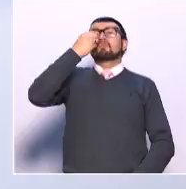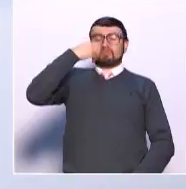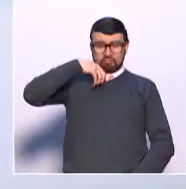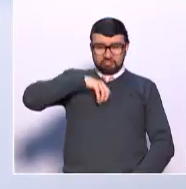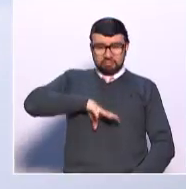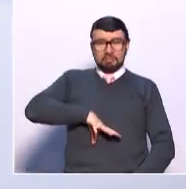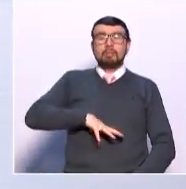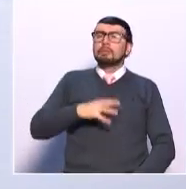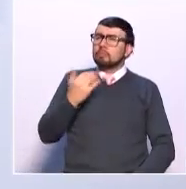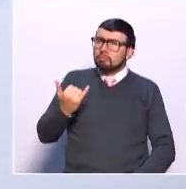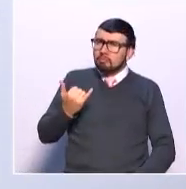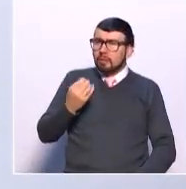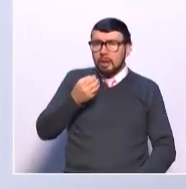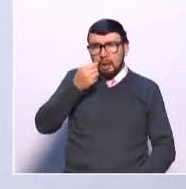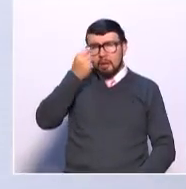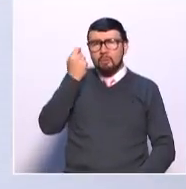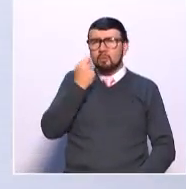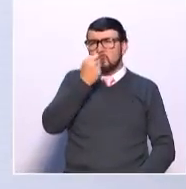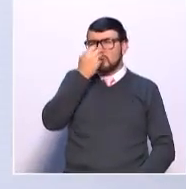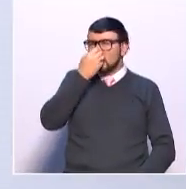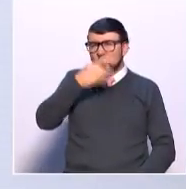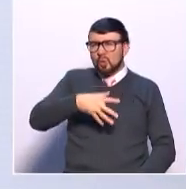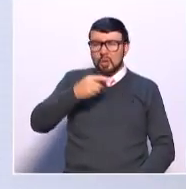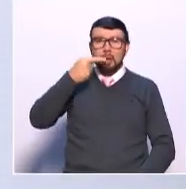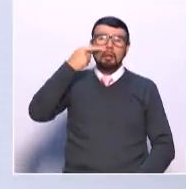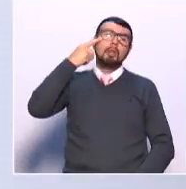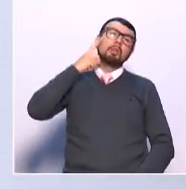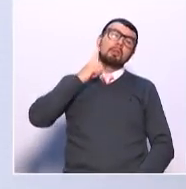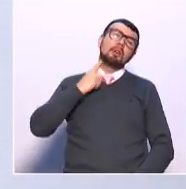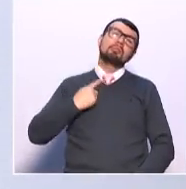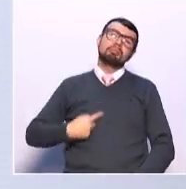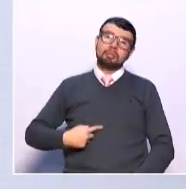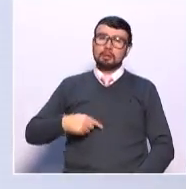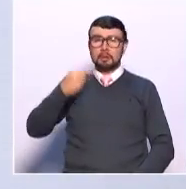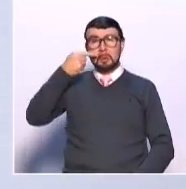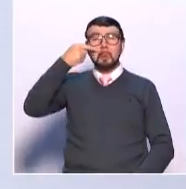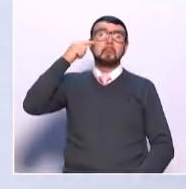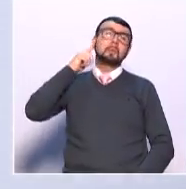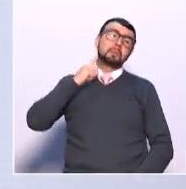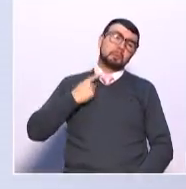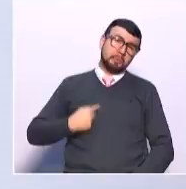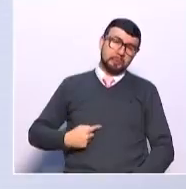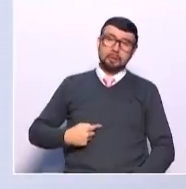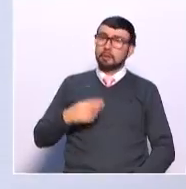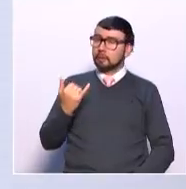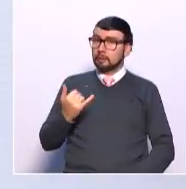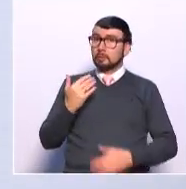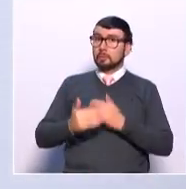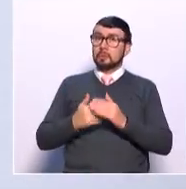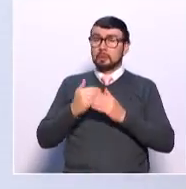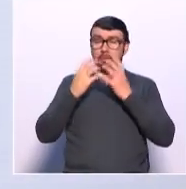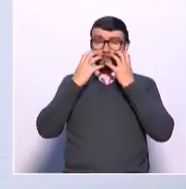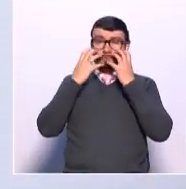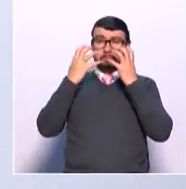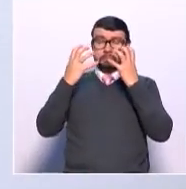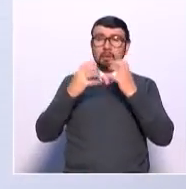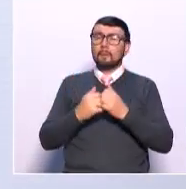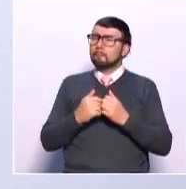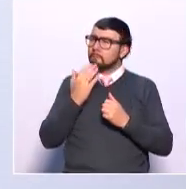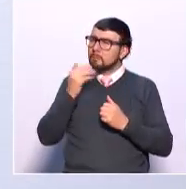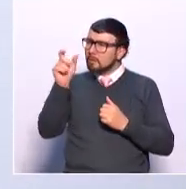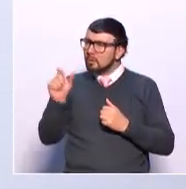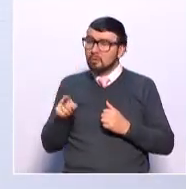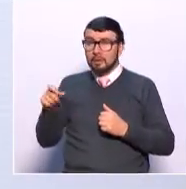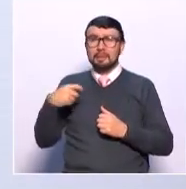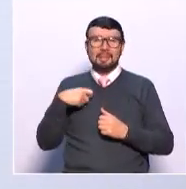pus y todo esto va a generar un campo inflamatorio irritativo si una persona tiene un poquito de